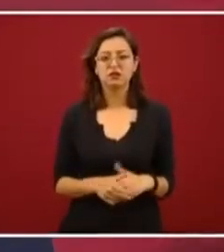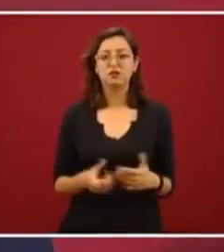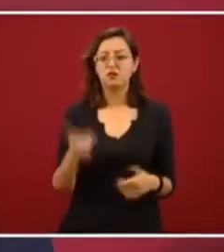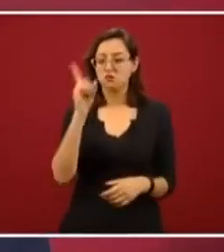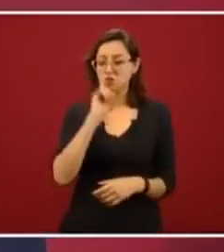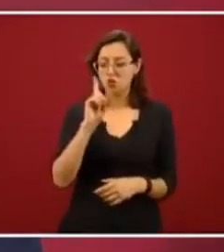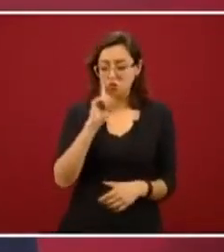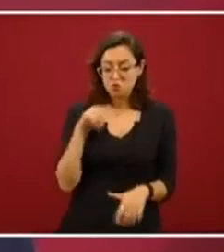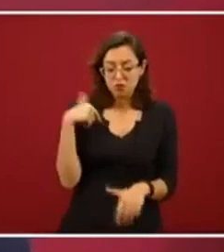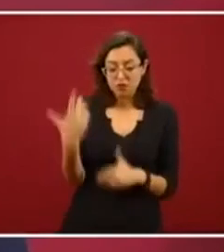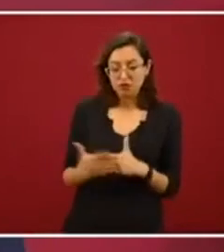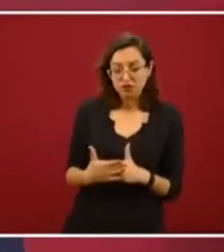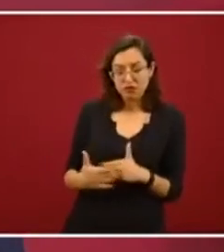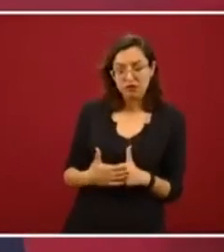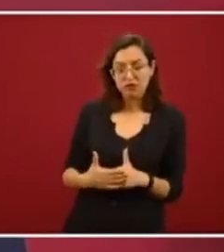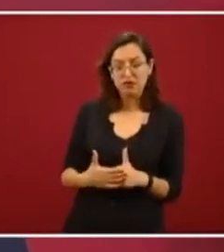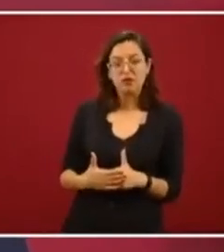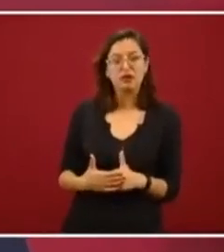mujeres embarazadas,